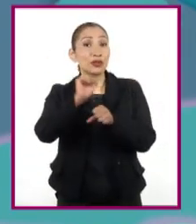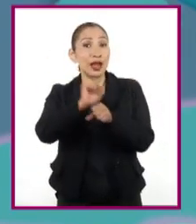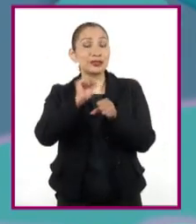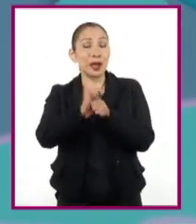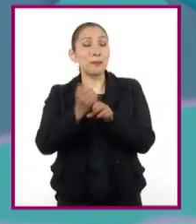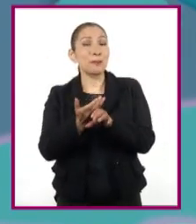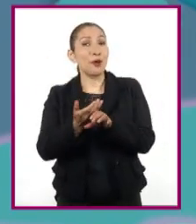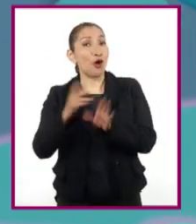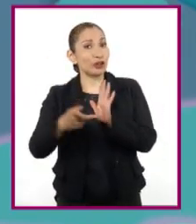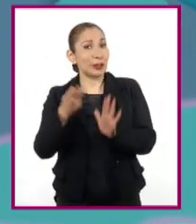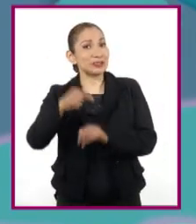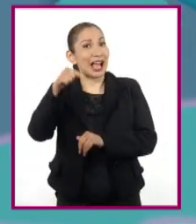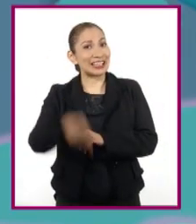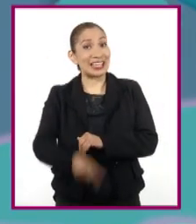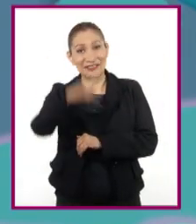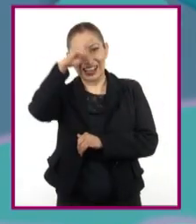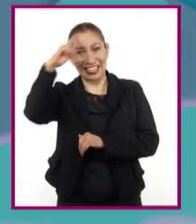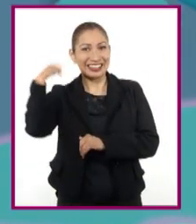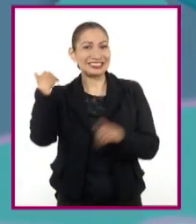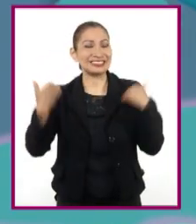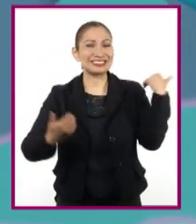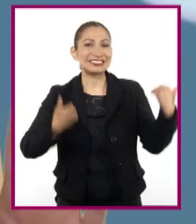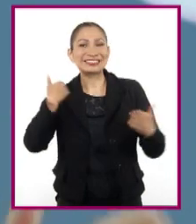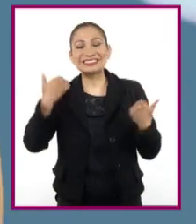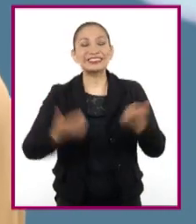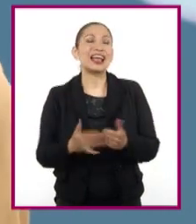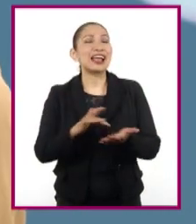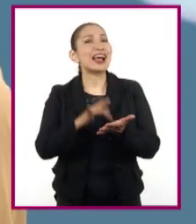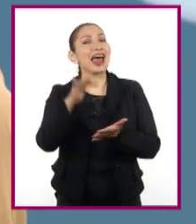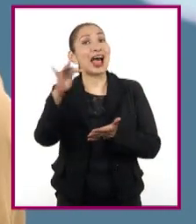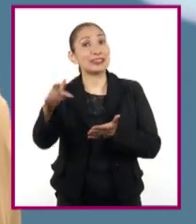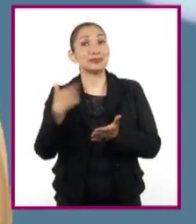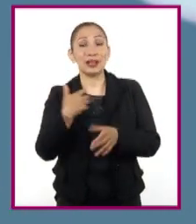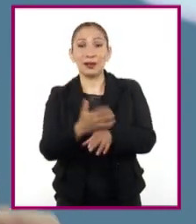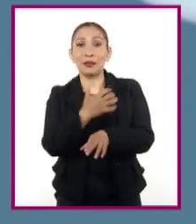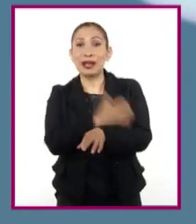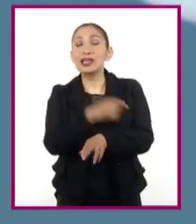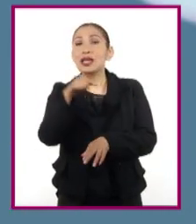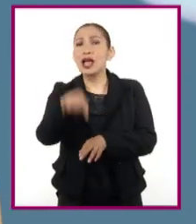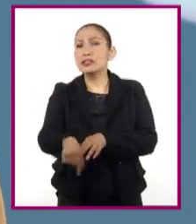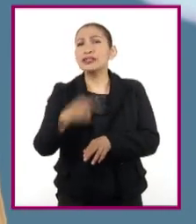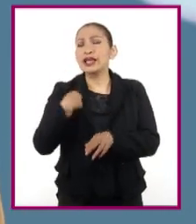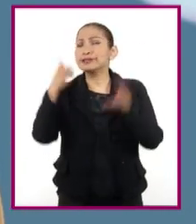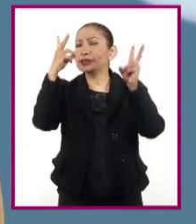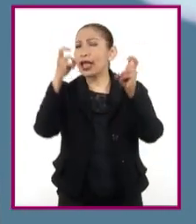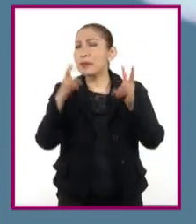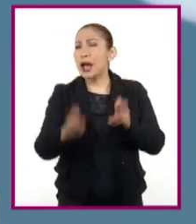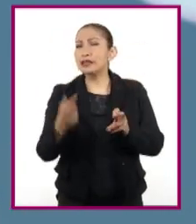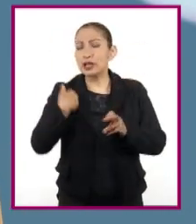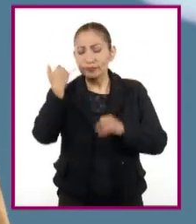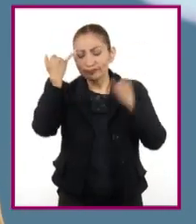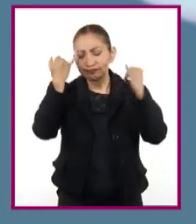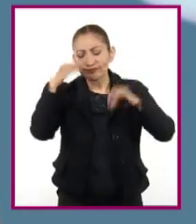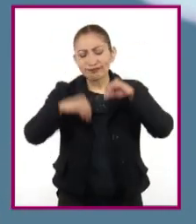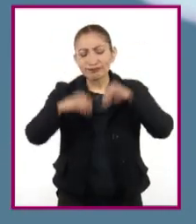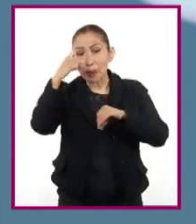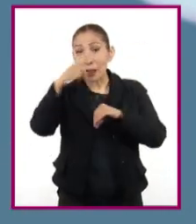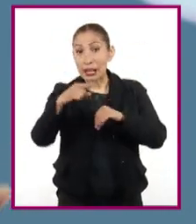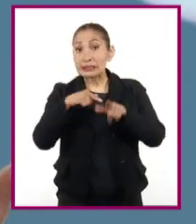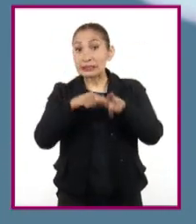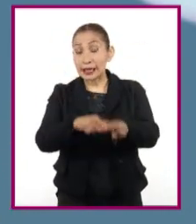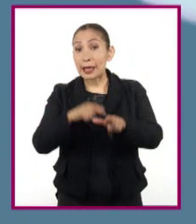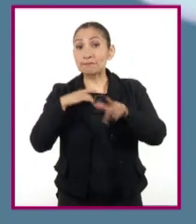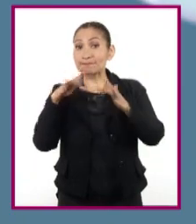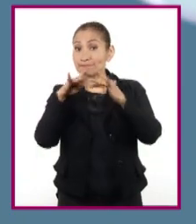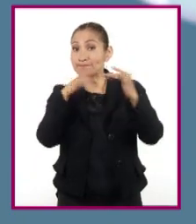secundaria, estamos nuevamente en Verano Divertido. Gracias por acompañarnos en esta programación que hemos diseñado para seguir en